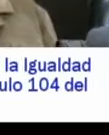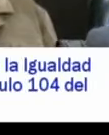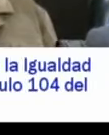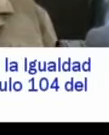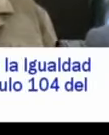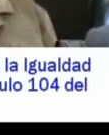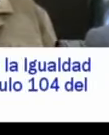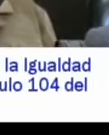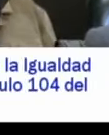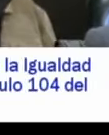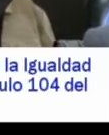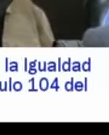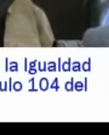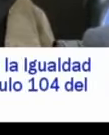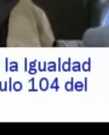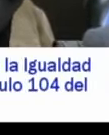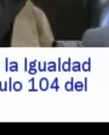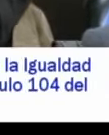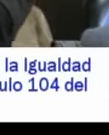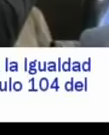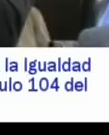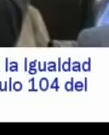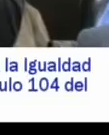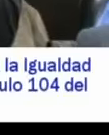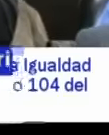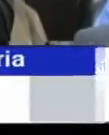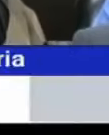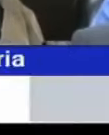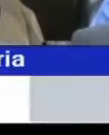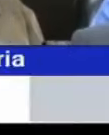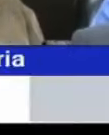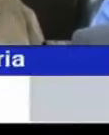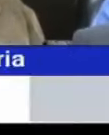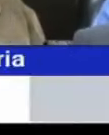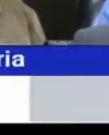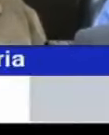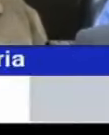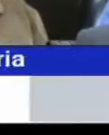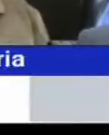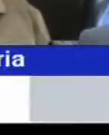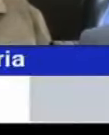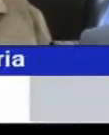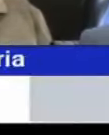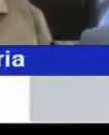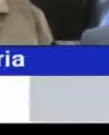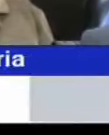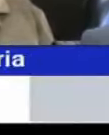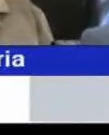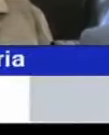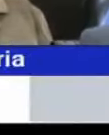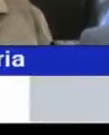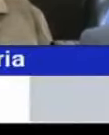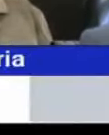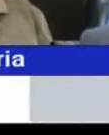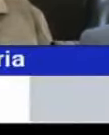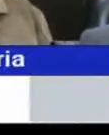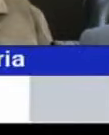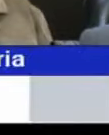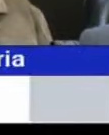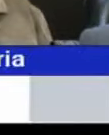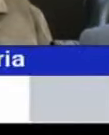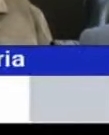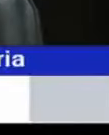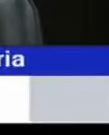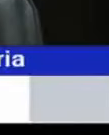recordar que sí, nosotras las mujeres venezolanas ahorita tenemos dificultades para acceder, por ejemplo, a los métodos